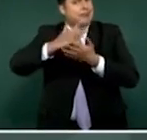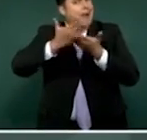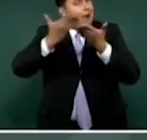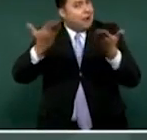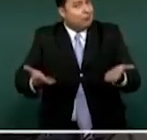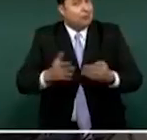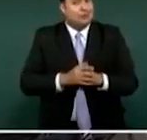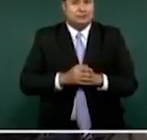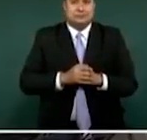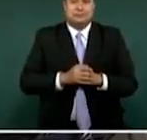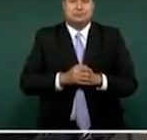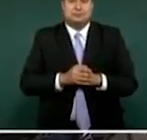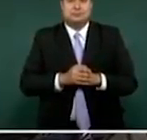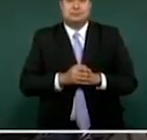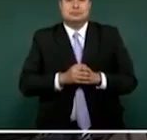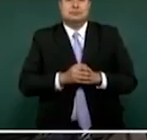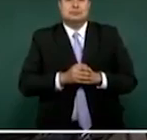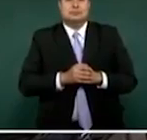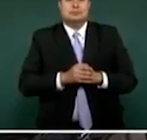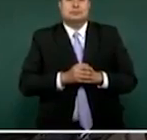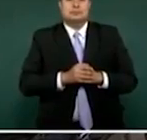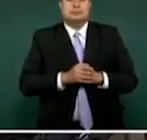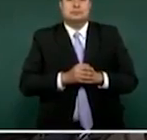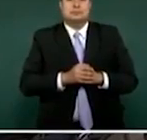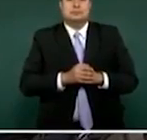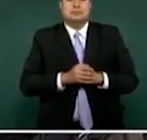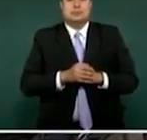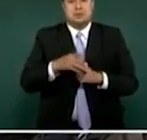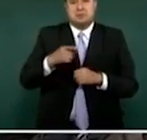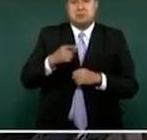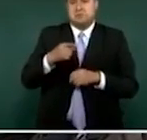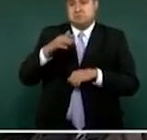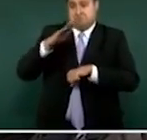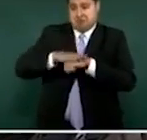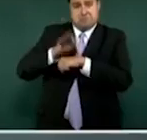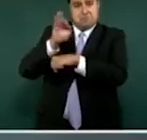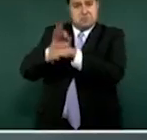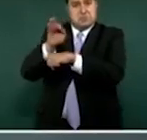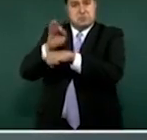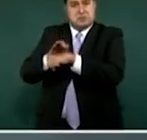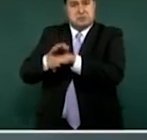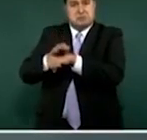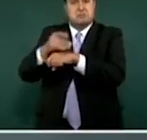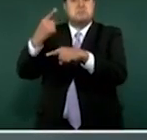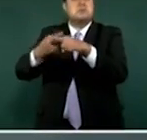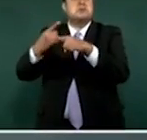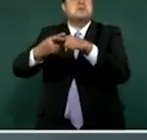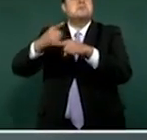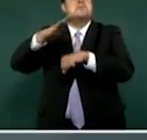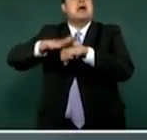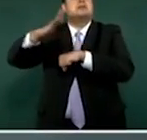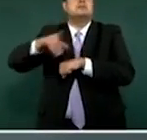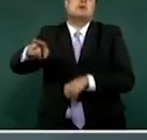y la mayoría de los beneficiarios son mujeres.